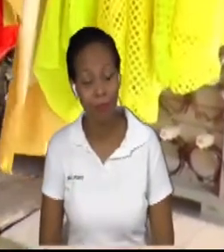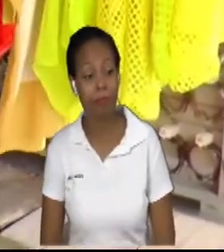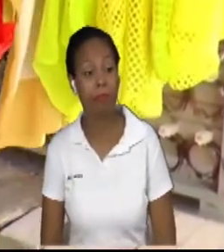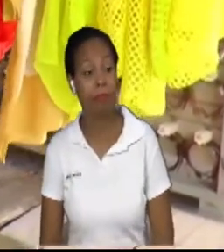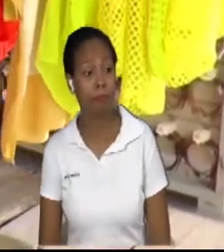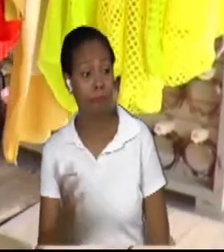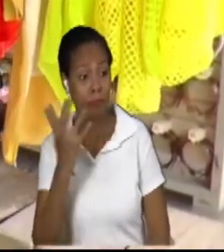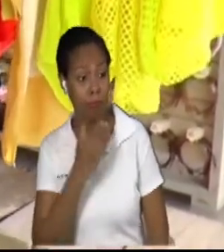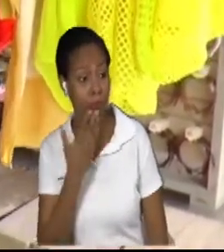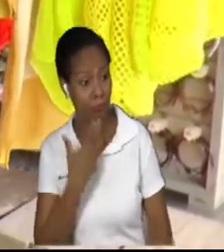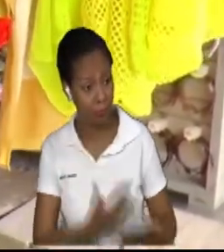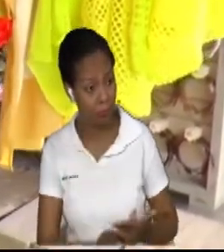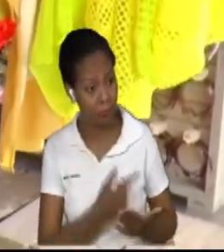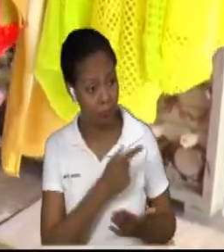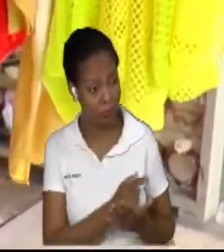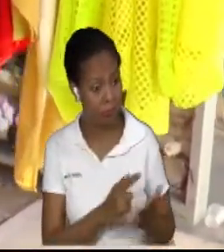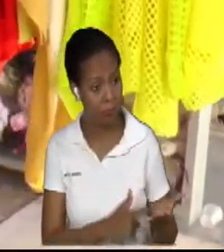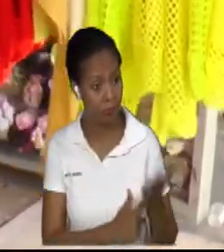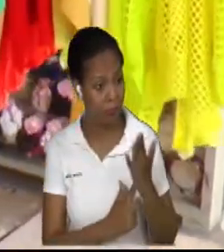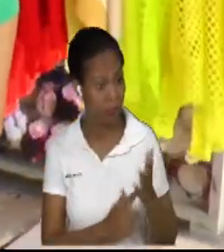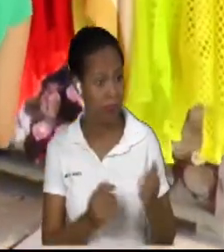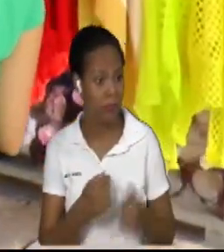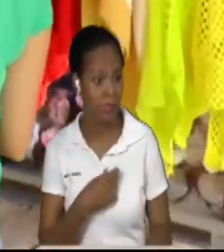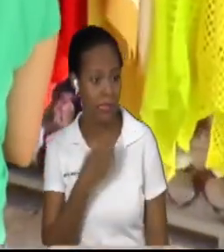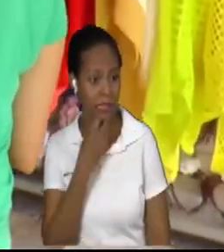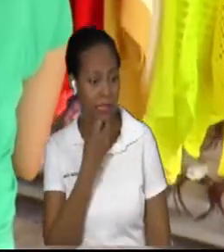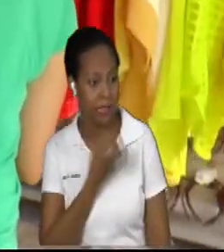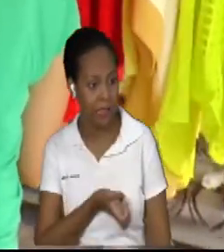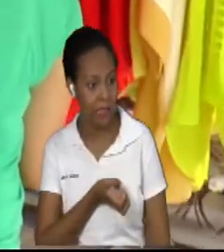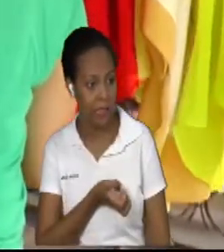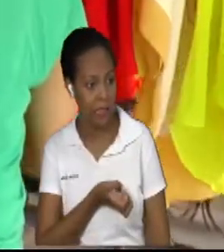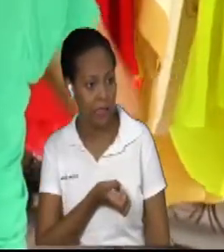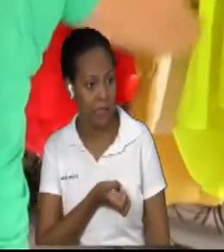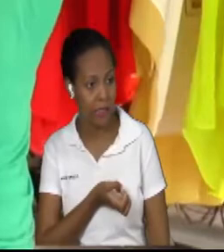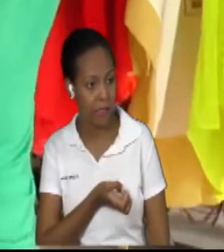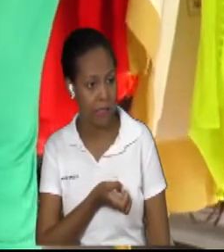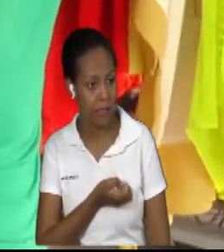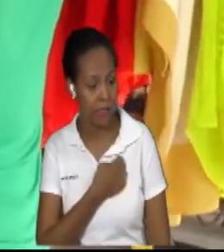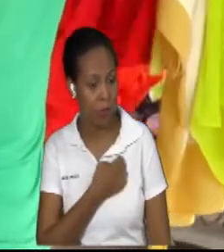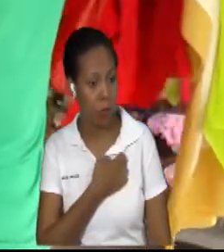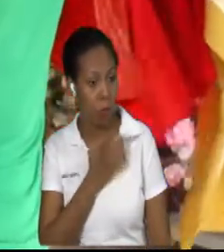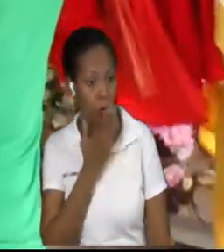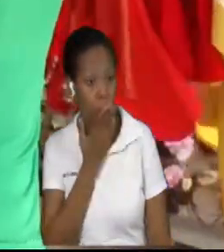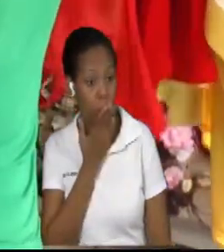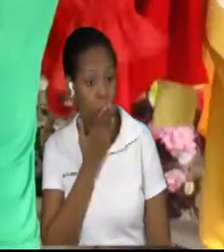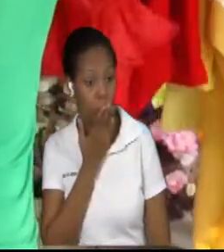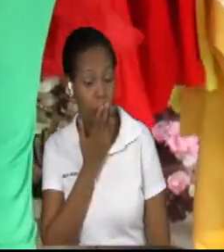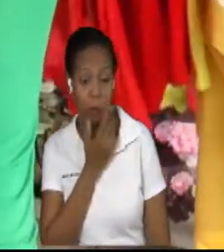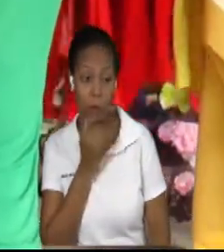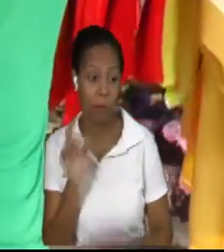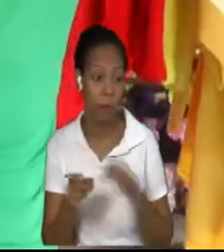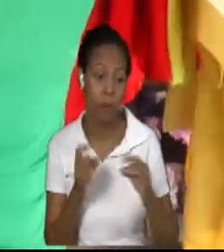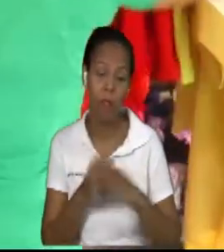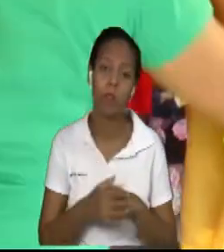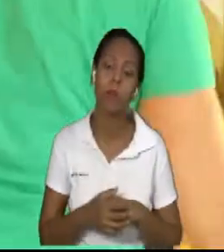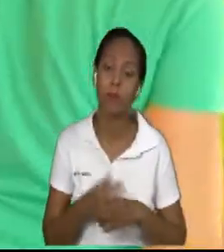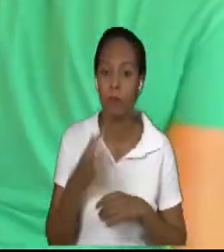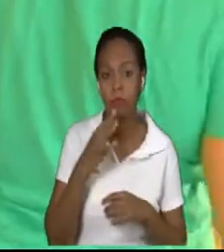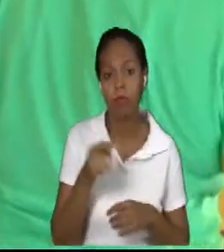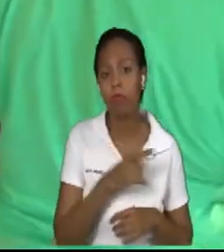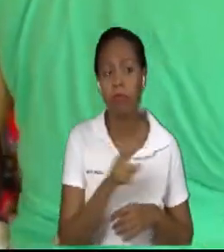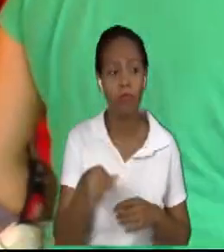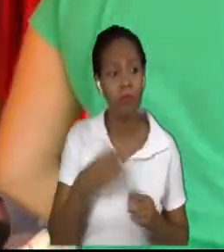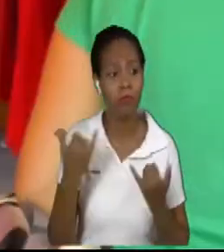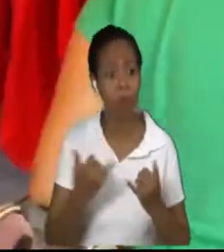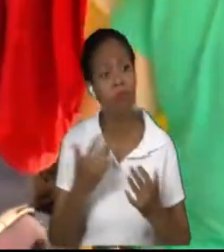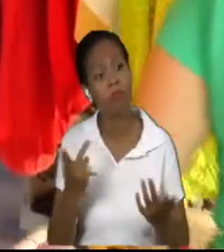que así como yo me quedé Lela muda, todos en sus casas también están igual, porque no todo el tiempo en un evento como